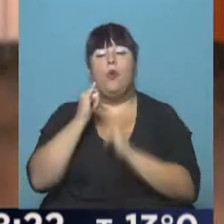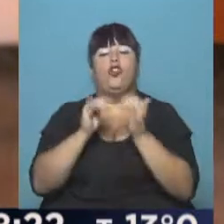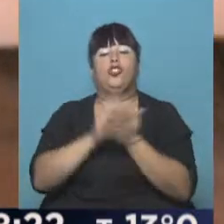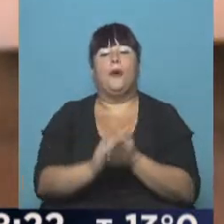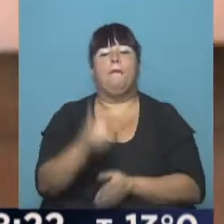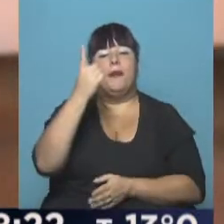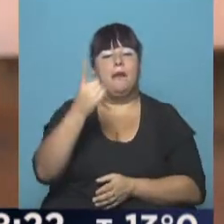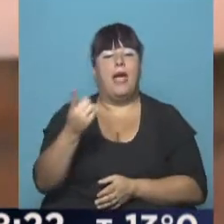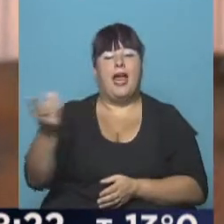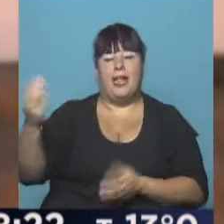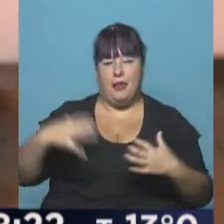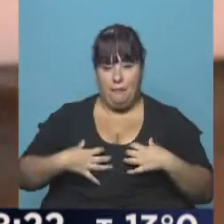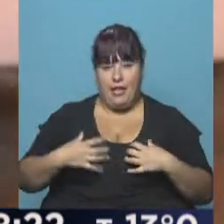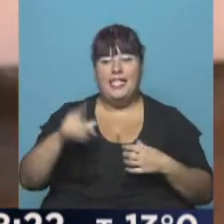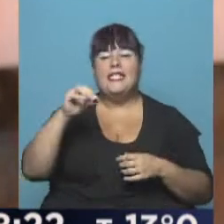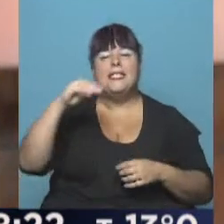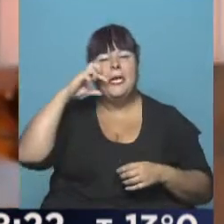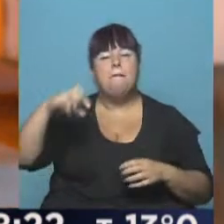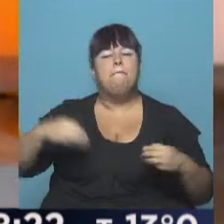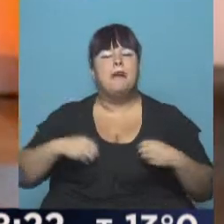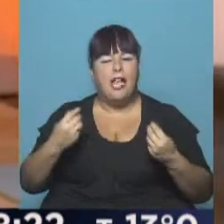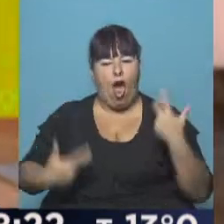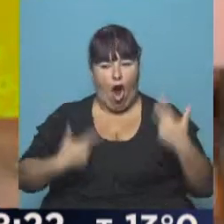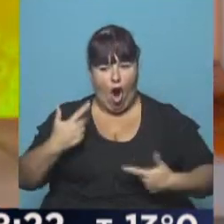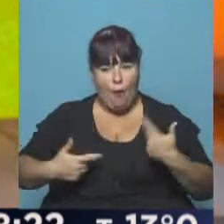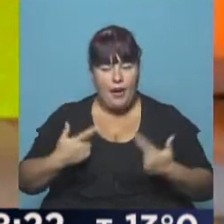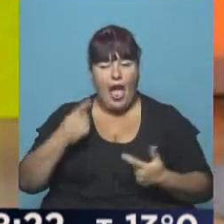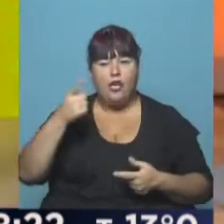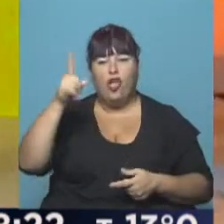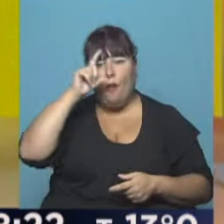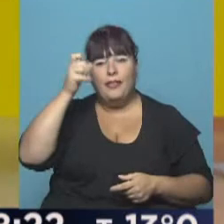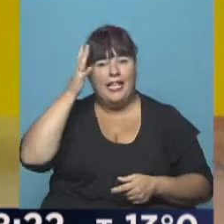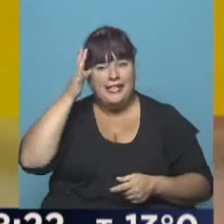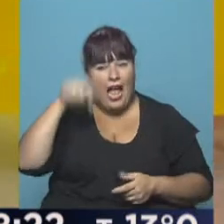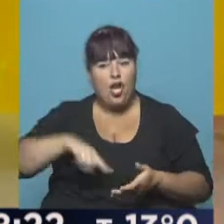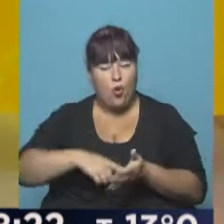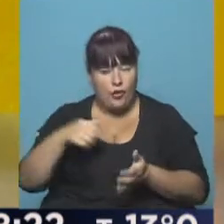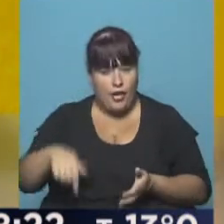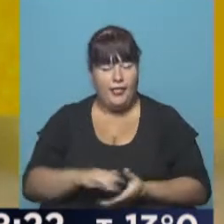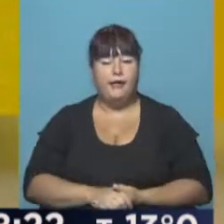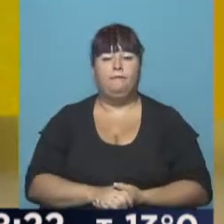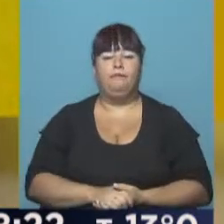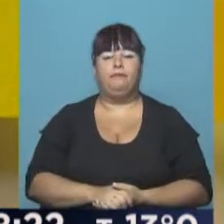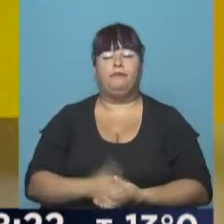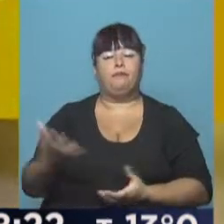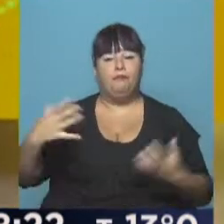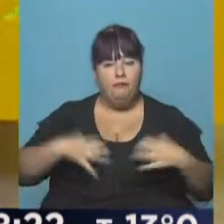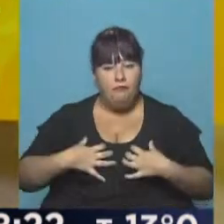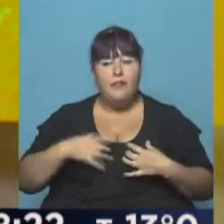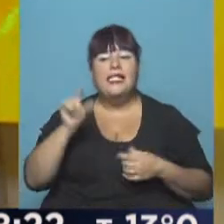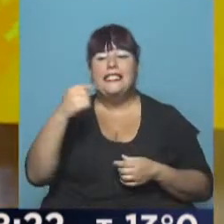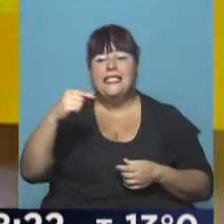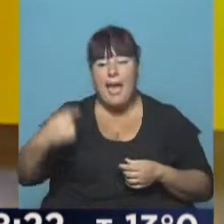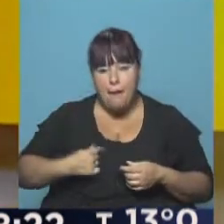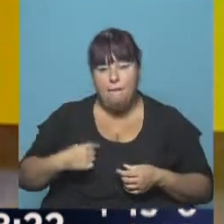el primer implante mamario con chip de qué se trata de una operación que realizaron en el hospital italiano de buenos aires- el implante mamario tiene un chip